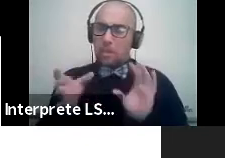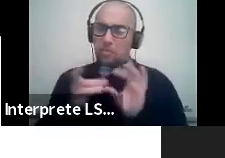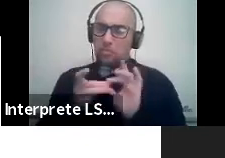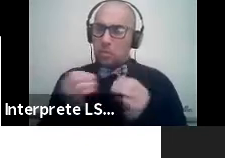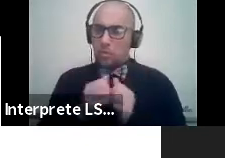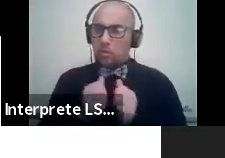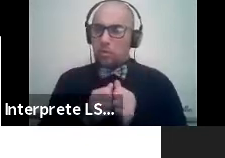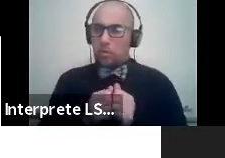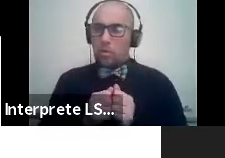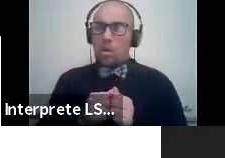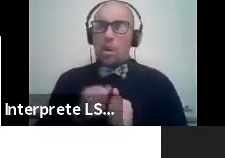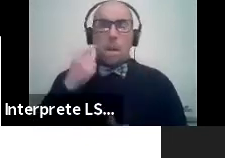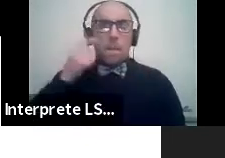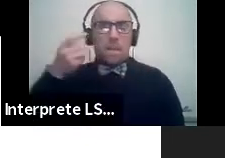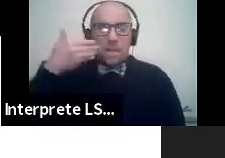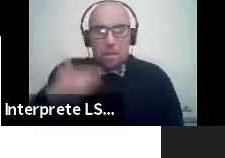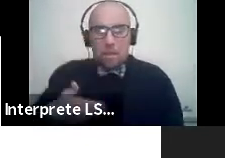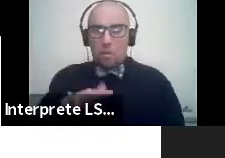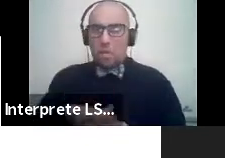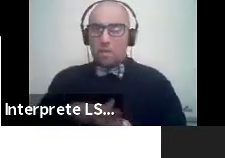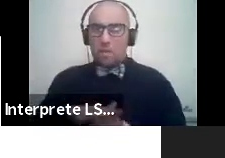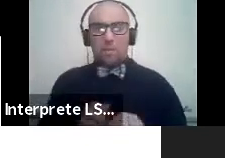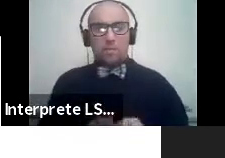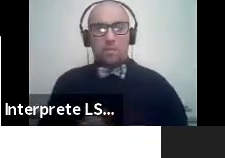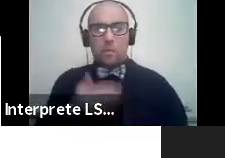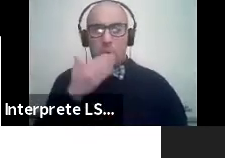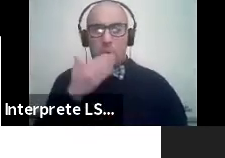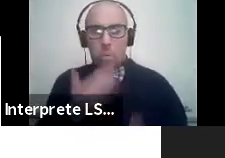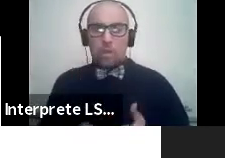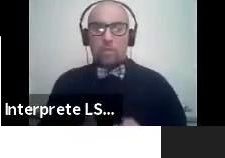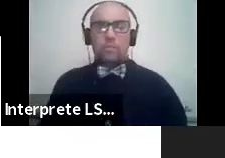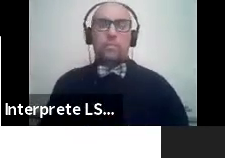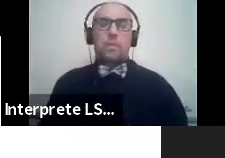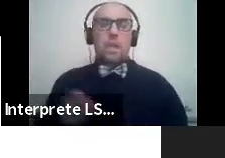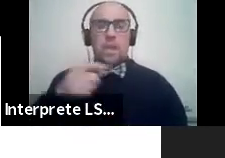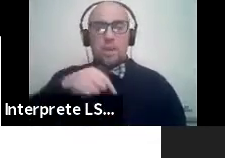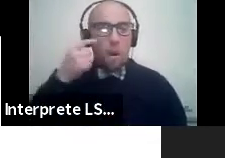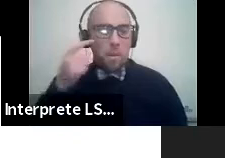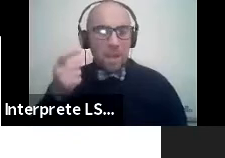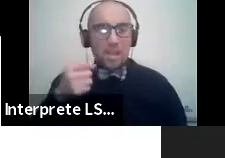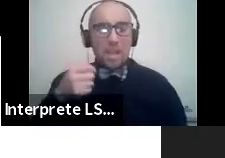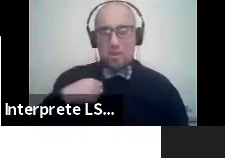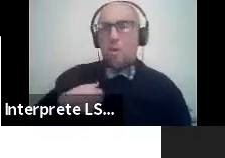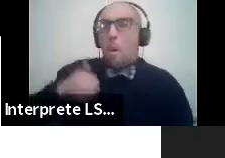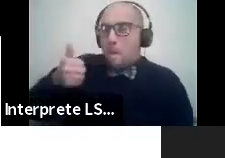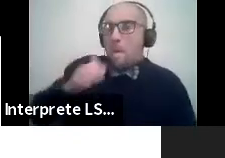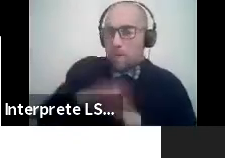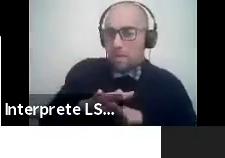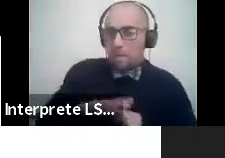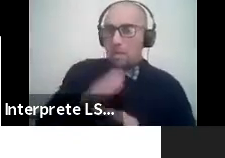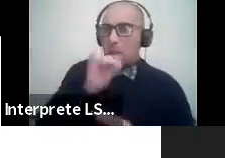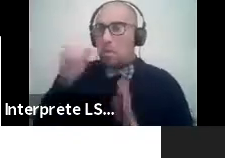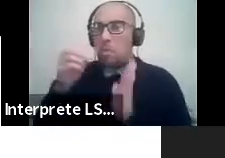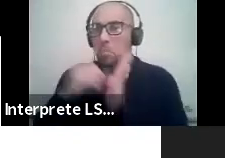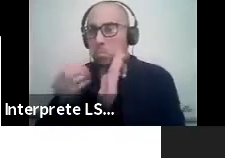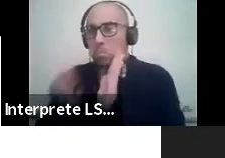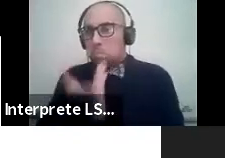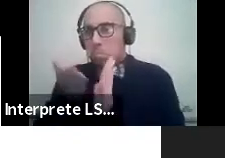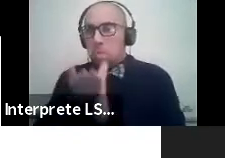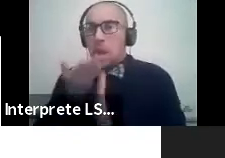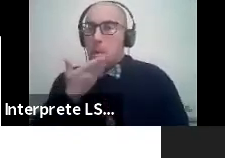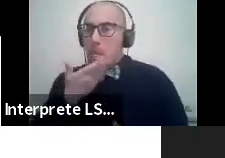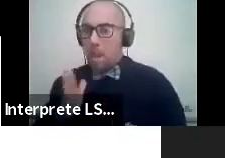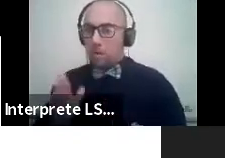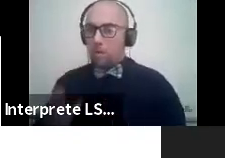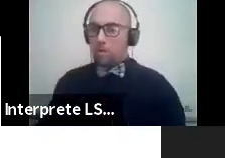su autoconcepto matemático. ¿Qué quiere decir eso? Si ellos piensan que son mejores para matemática, efectivamente su rendimiento